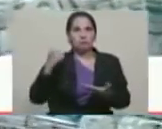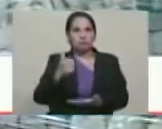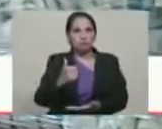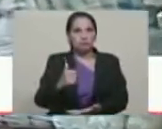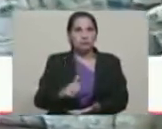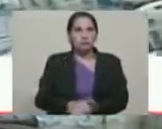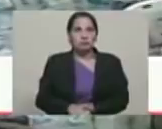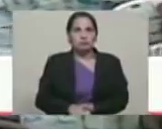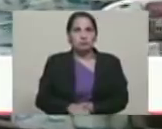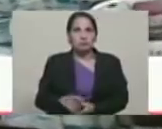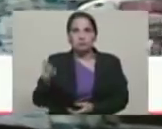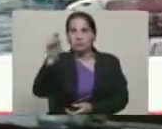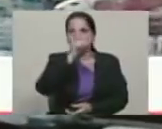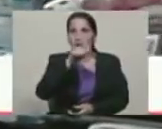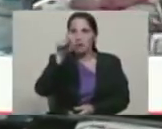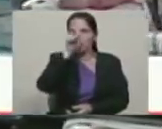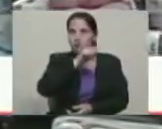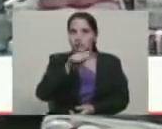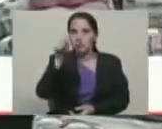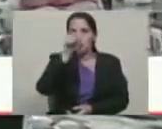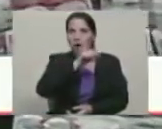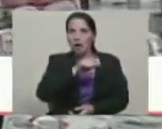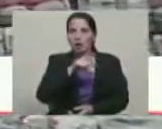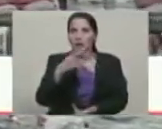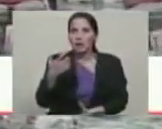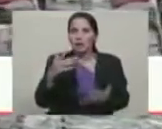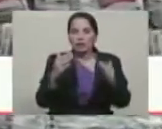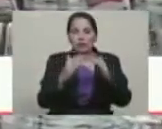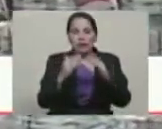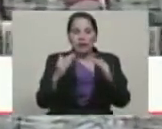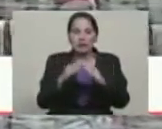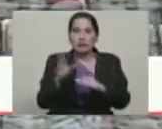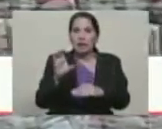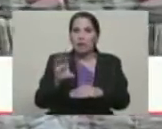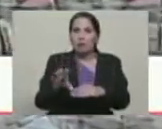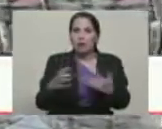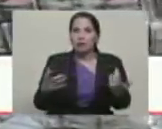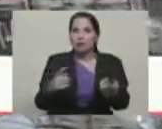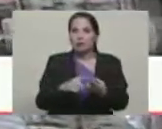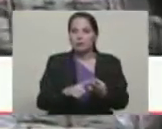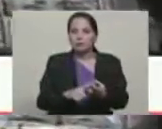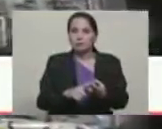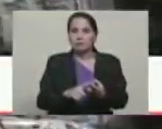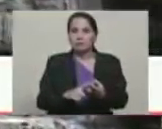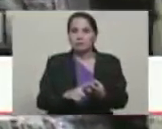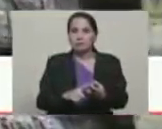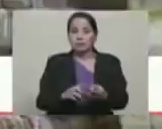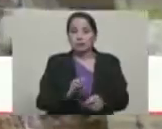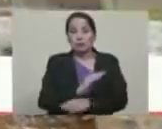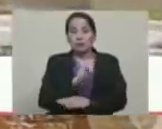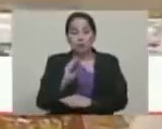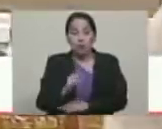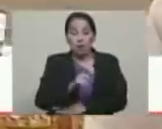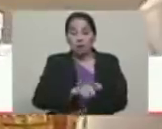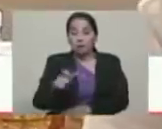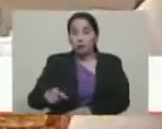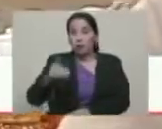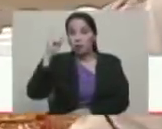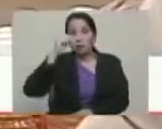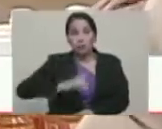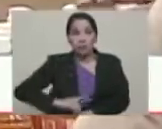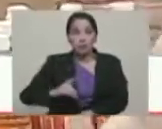bonos mensuales, los bonos de hogares de la patria, los bonos que protegen a las personas con alguna